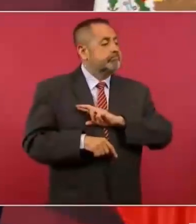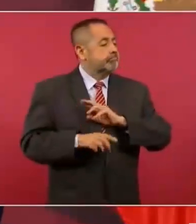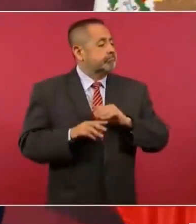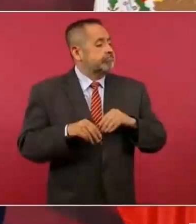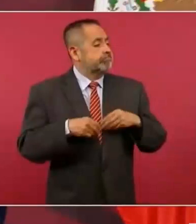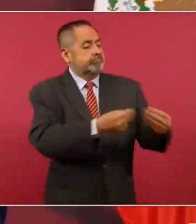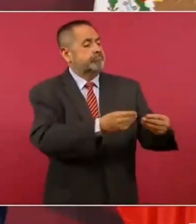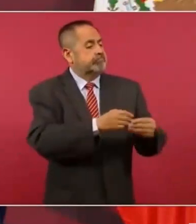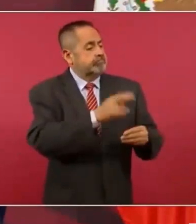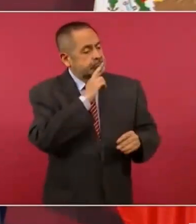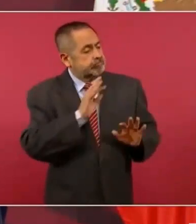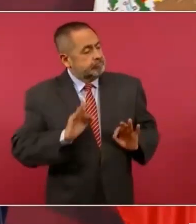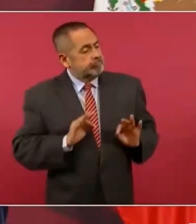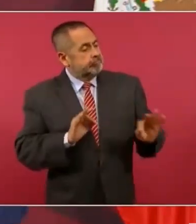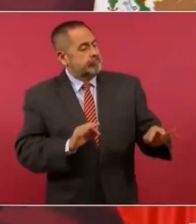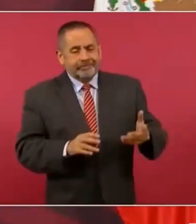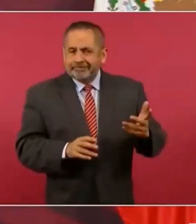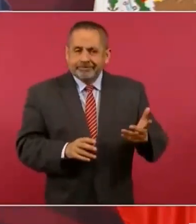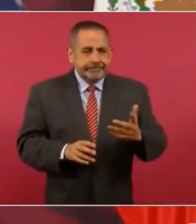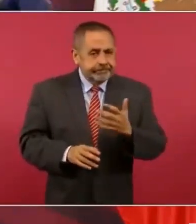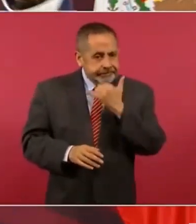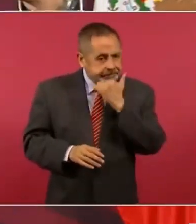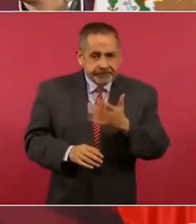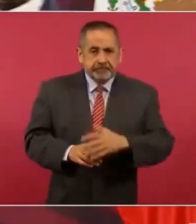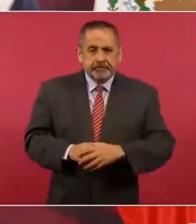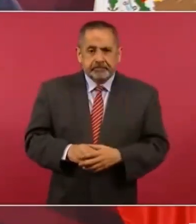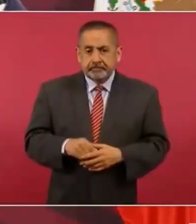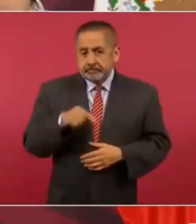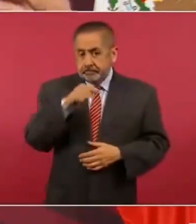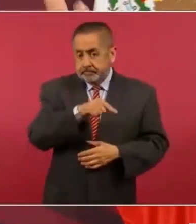particulares. Bueno, crearon